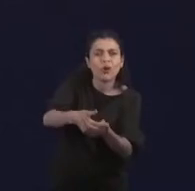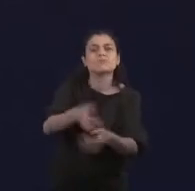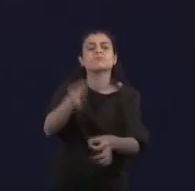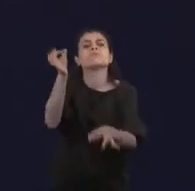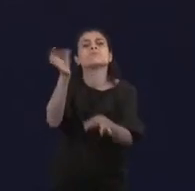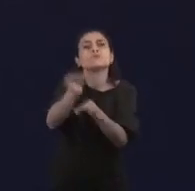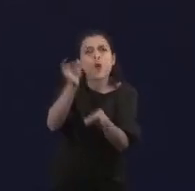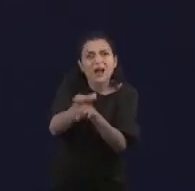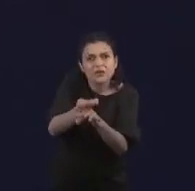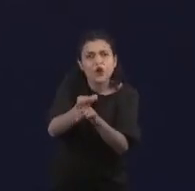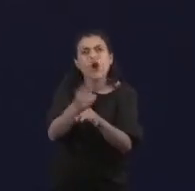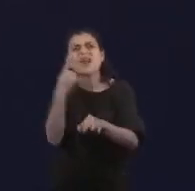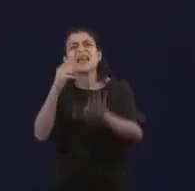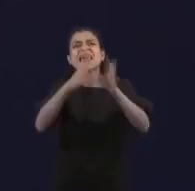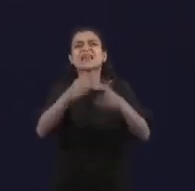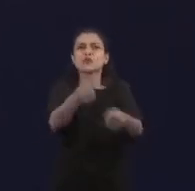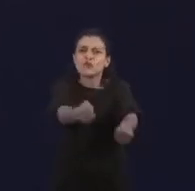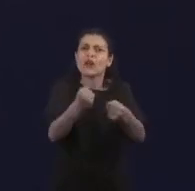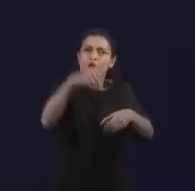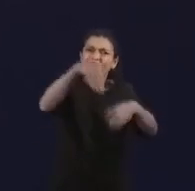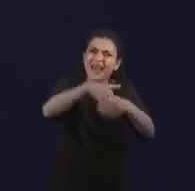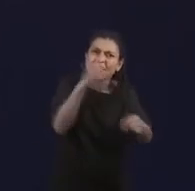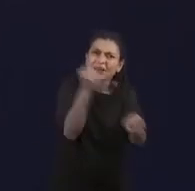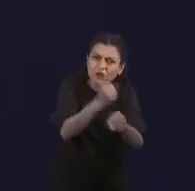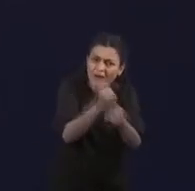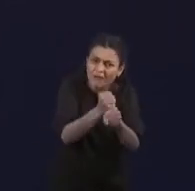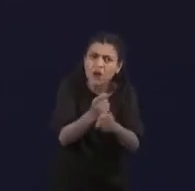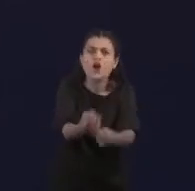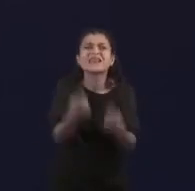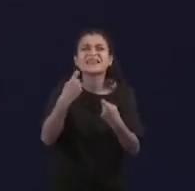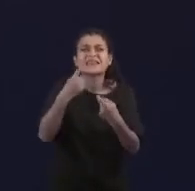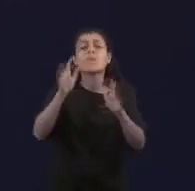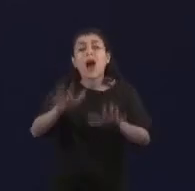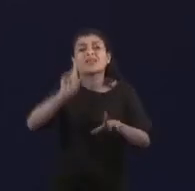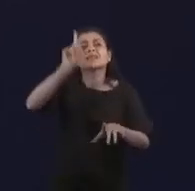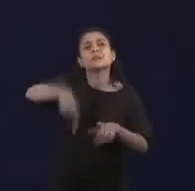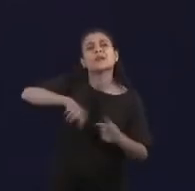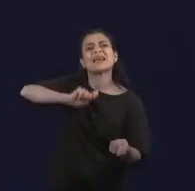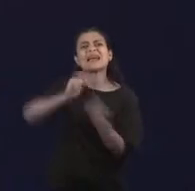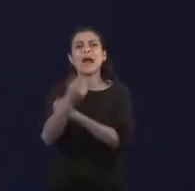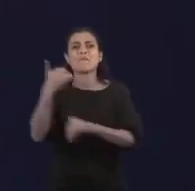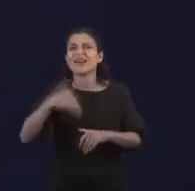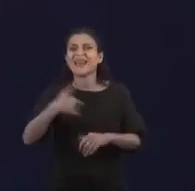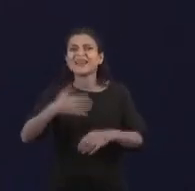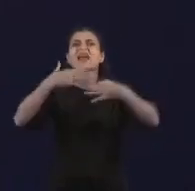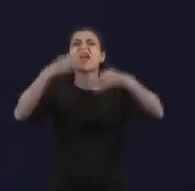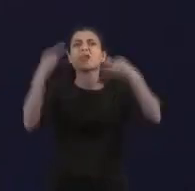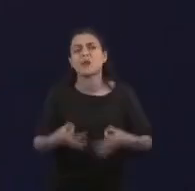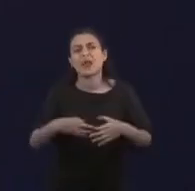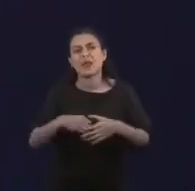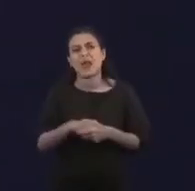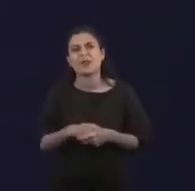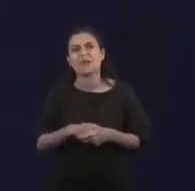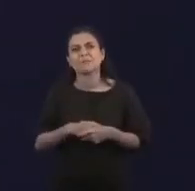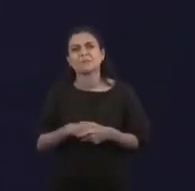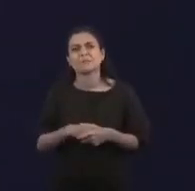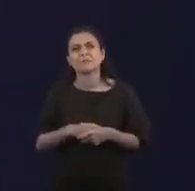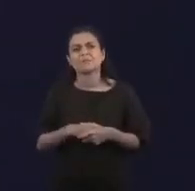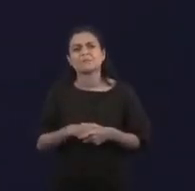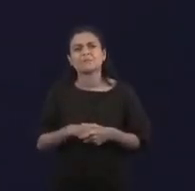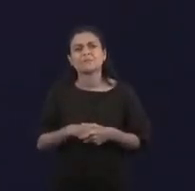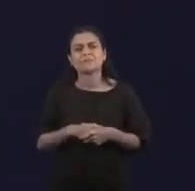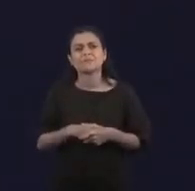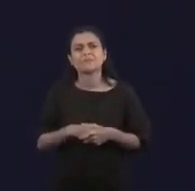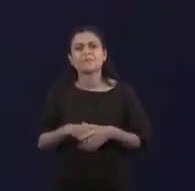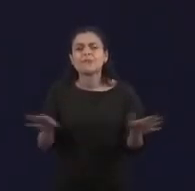sin instituciones, no hay manera de que la realidad argentina pueda cambiar mucho más. Así que en el corto plazo no